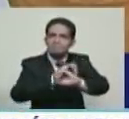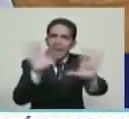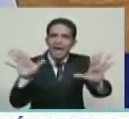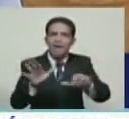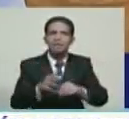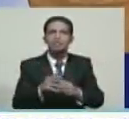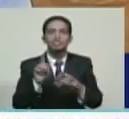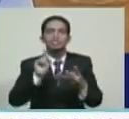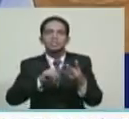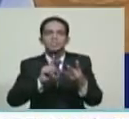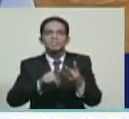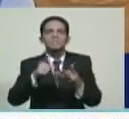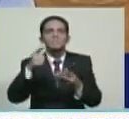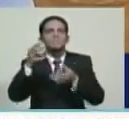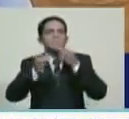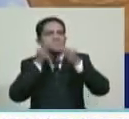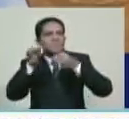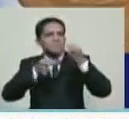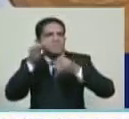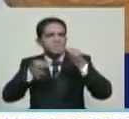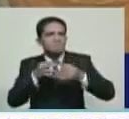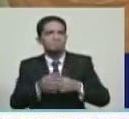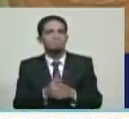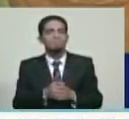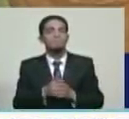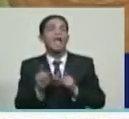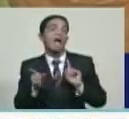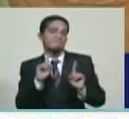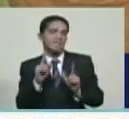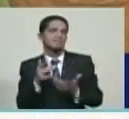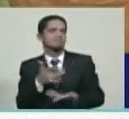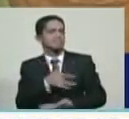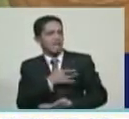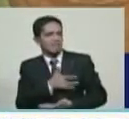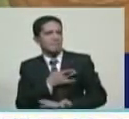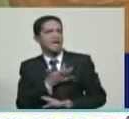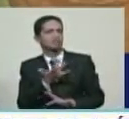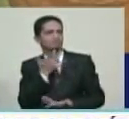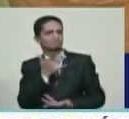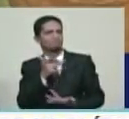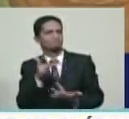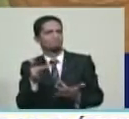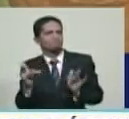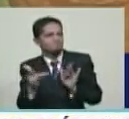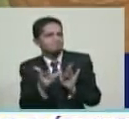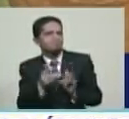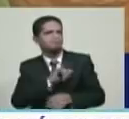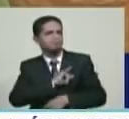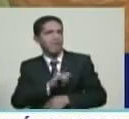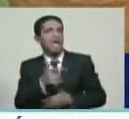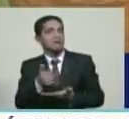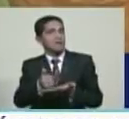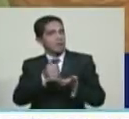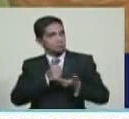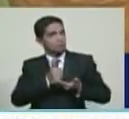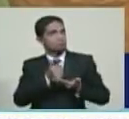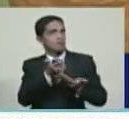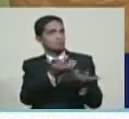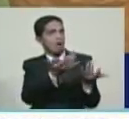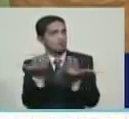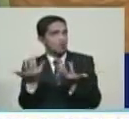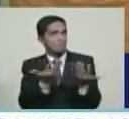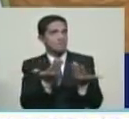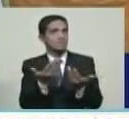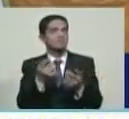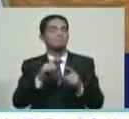Con razones. A veces con sentimiento. Los sentimientos ayudan para convencer.